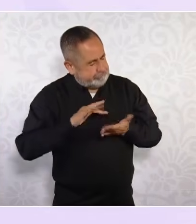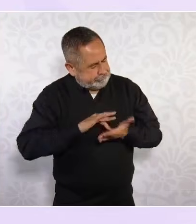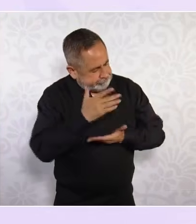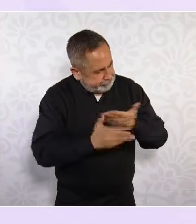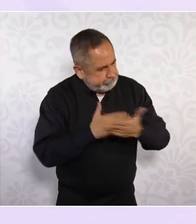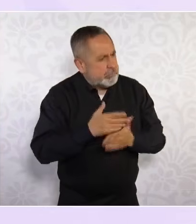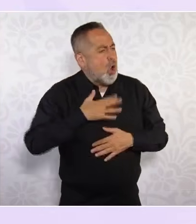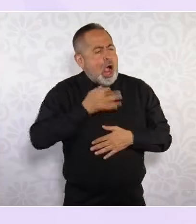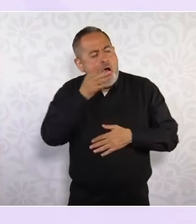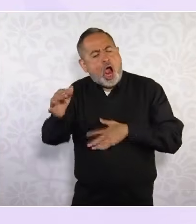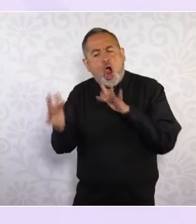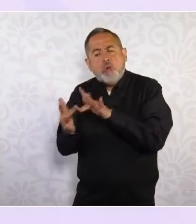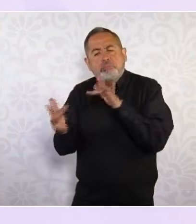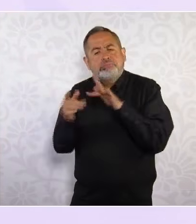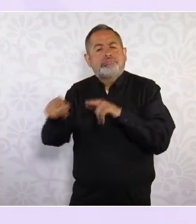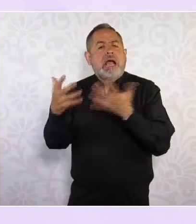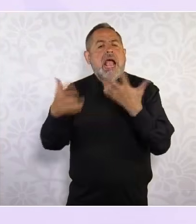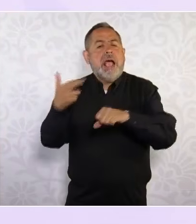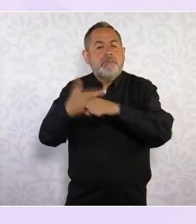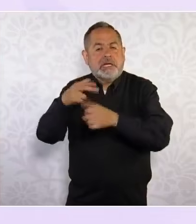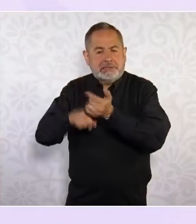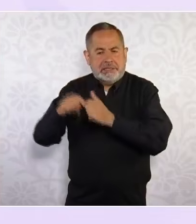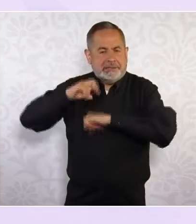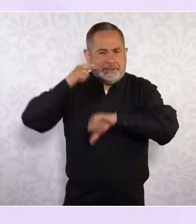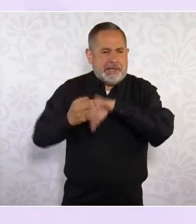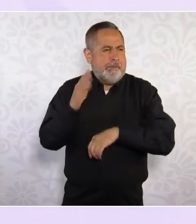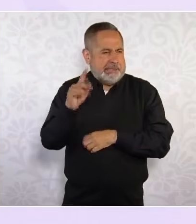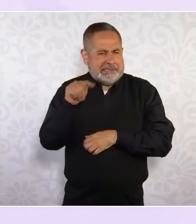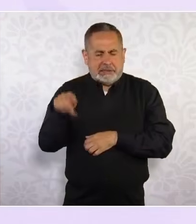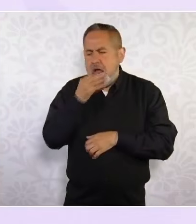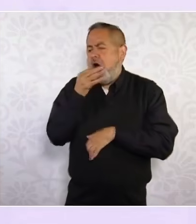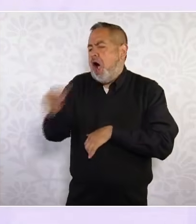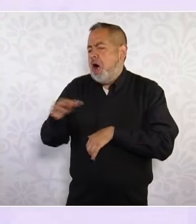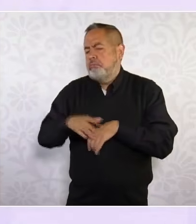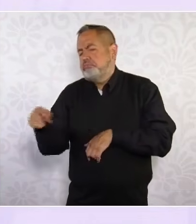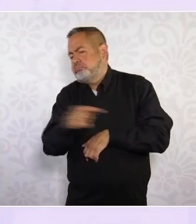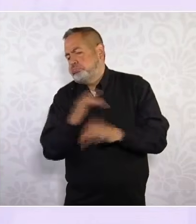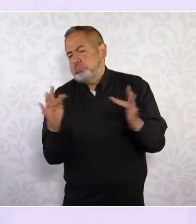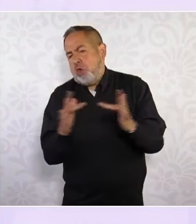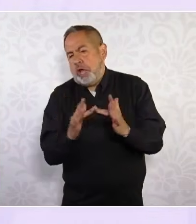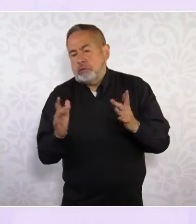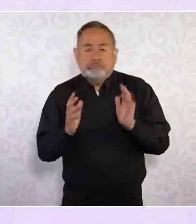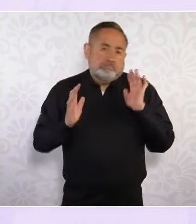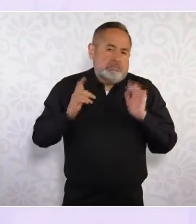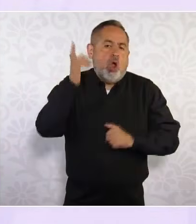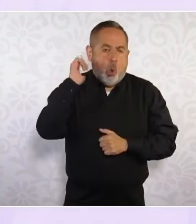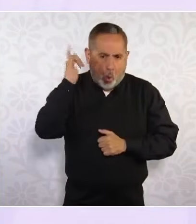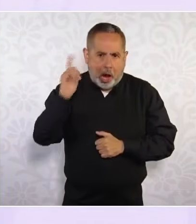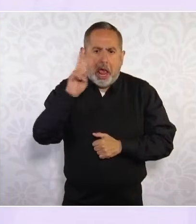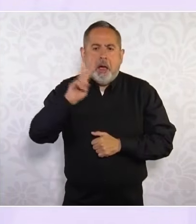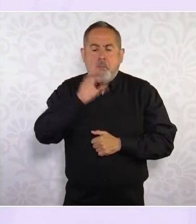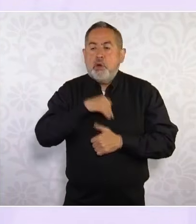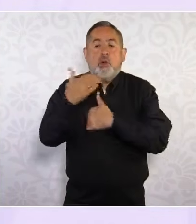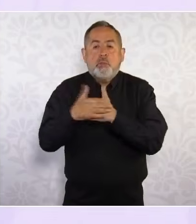que ya se puso en contacto con la empresa productora de BTS y que pues esperan que se pongan en